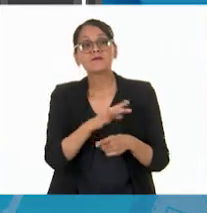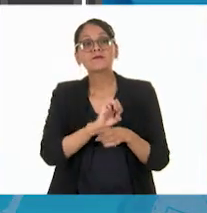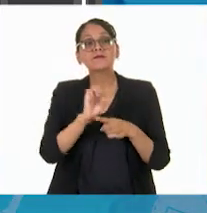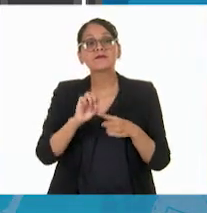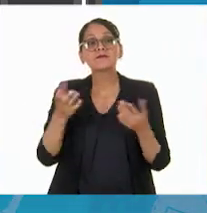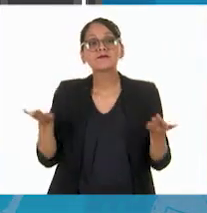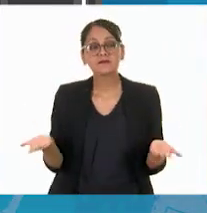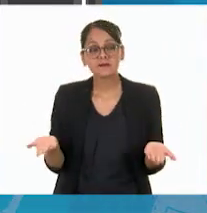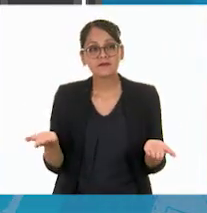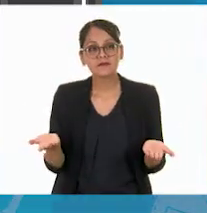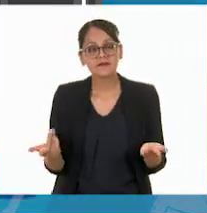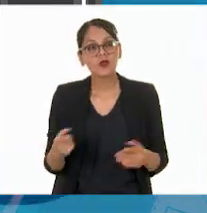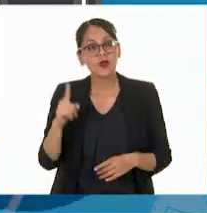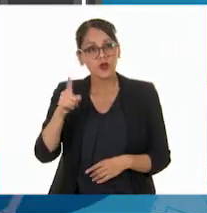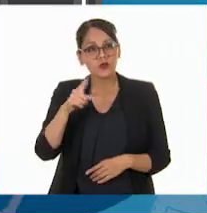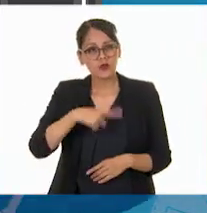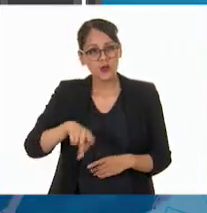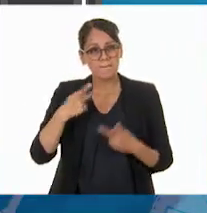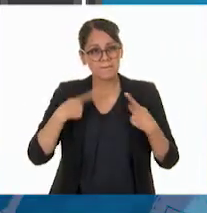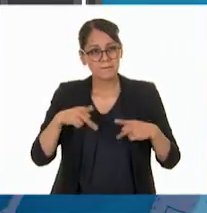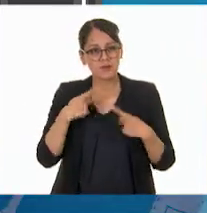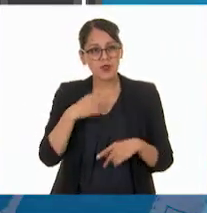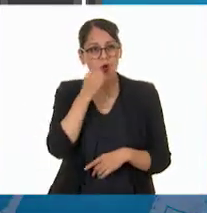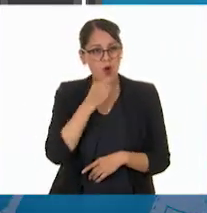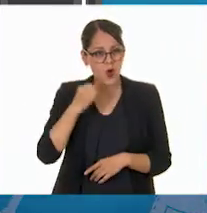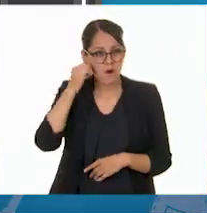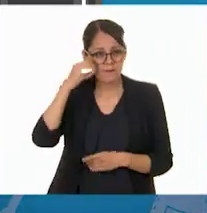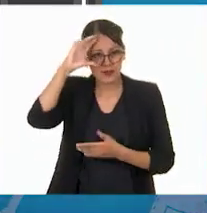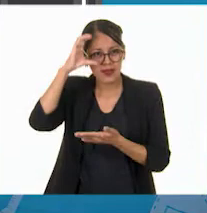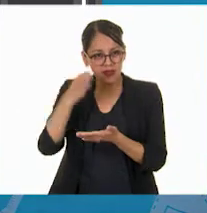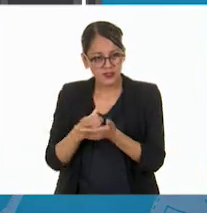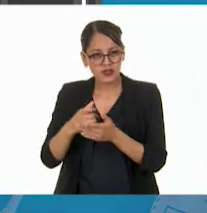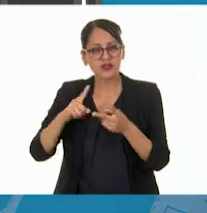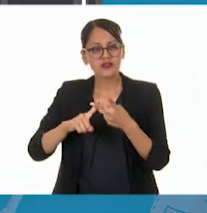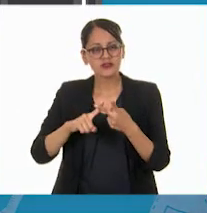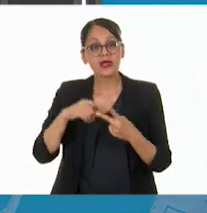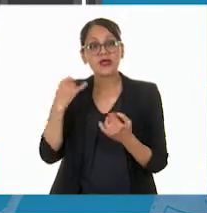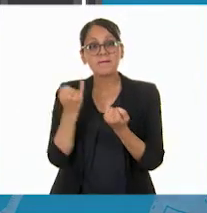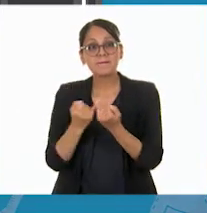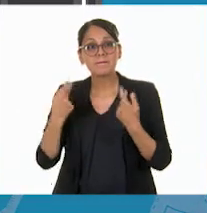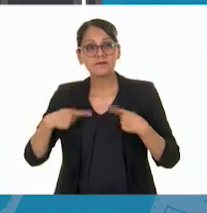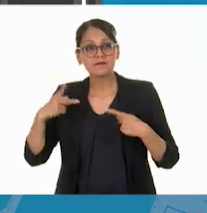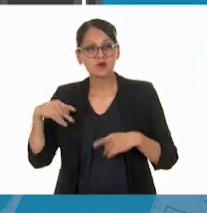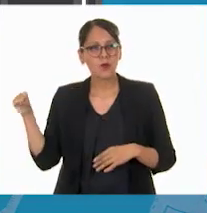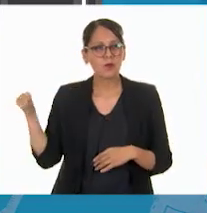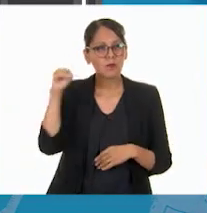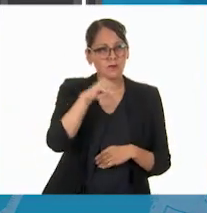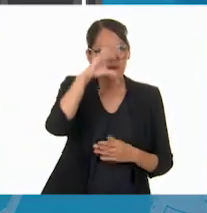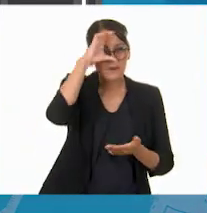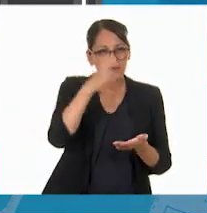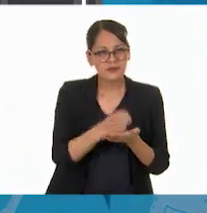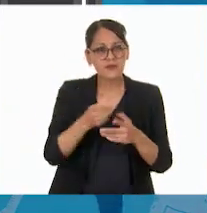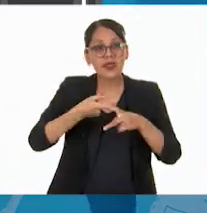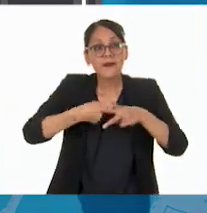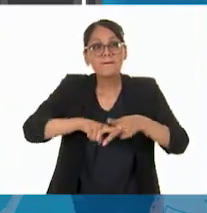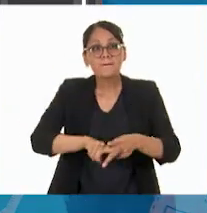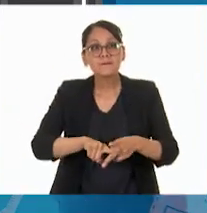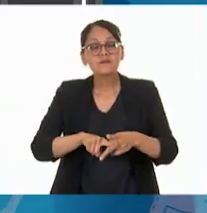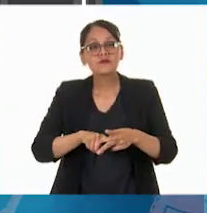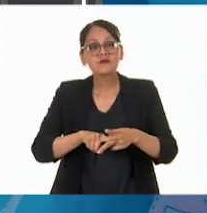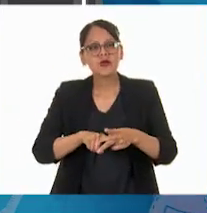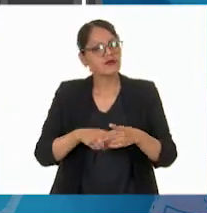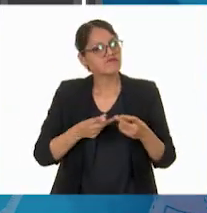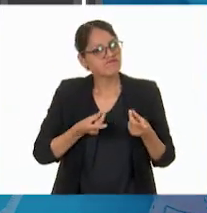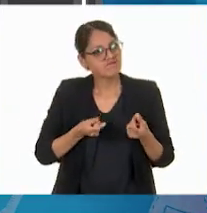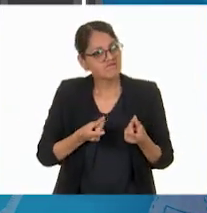Entonces, los obispos católicos y los misioneros católicos de aquel entonces emprendieron una